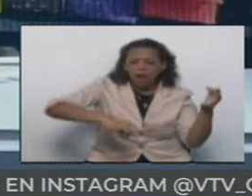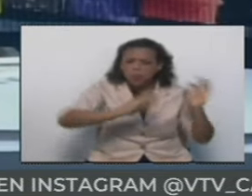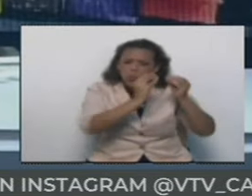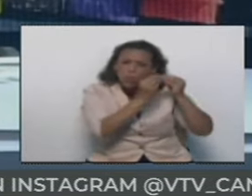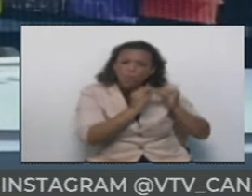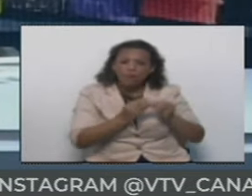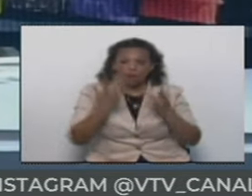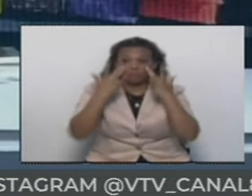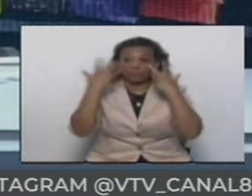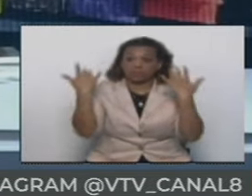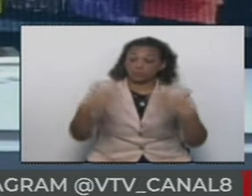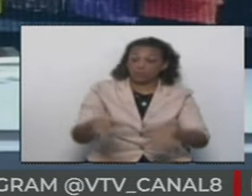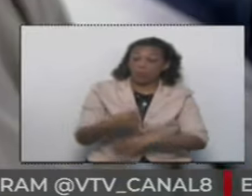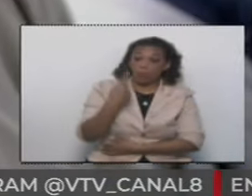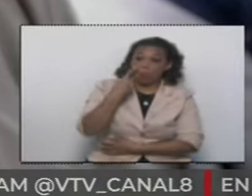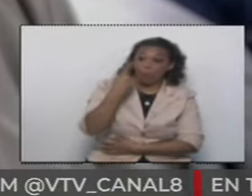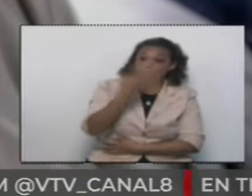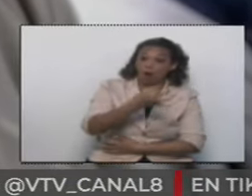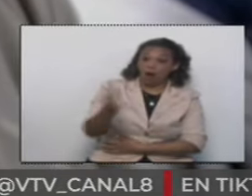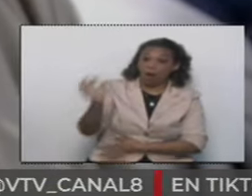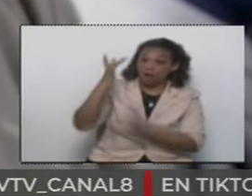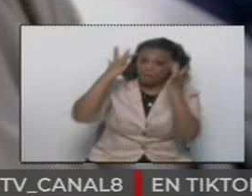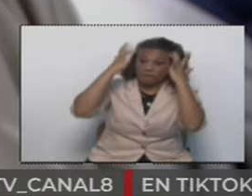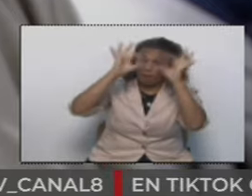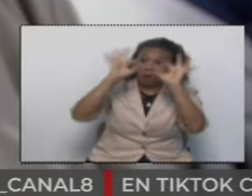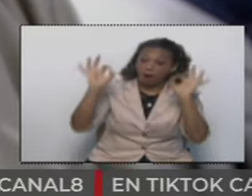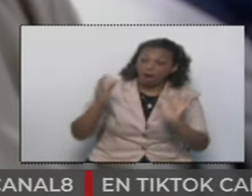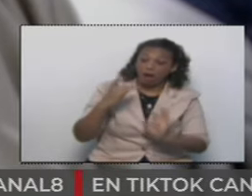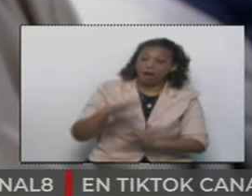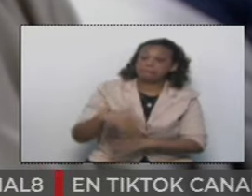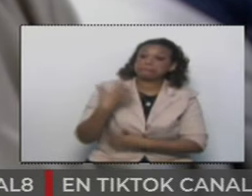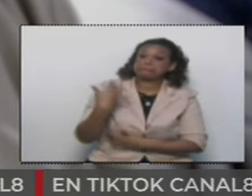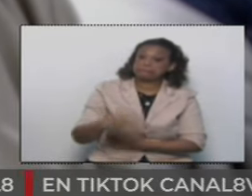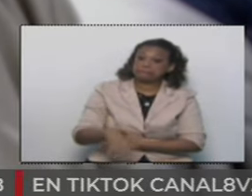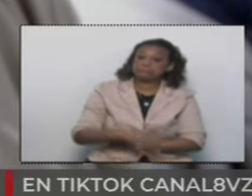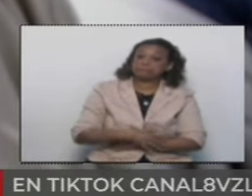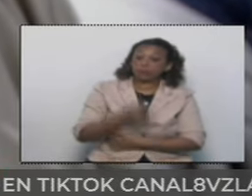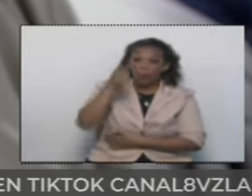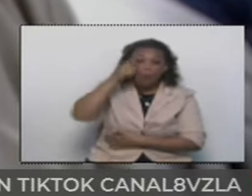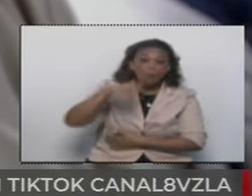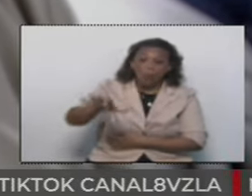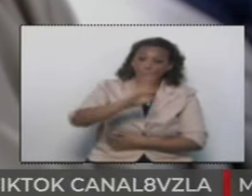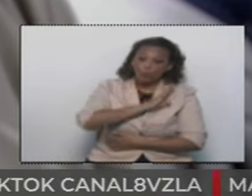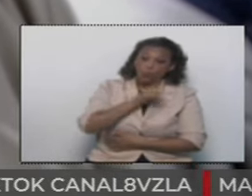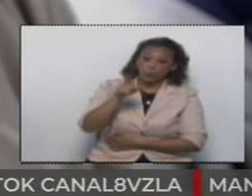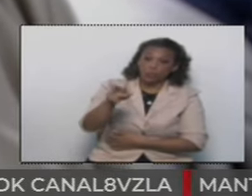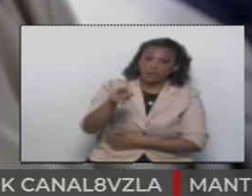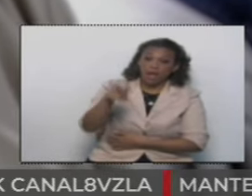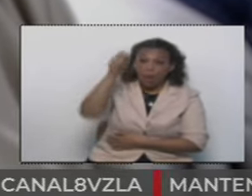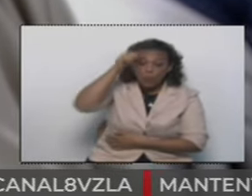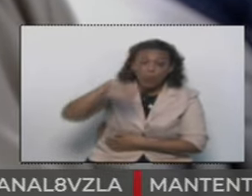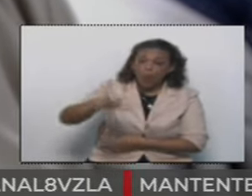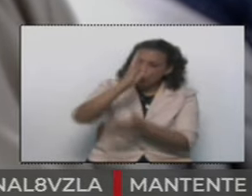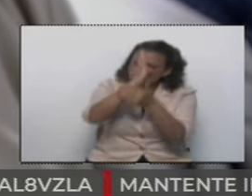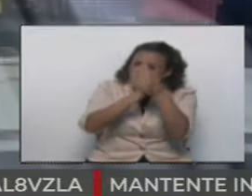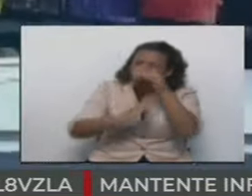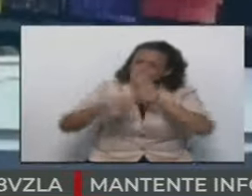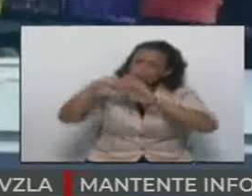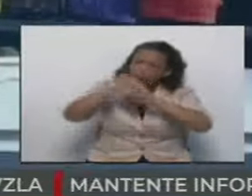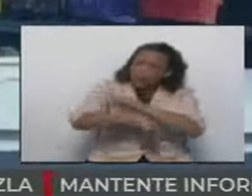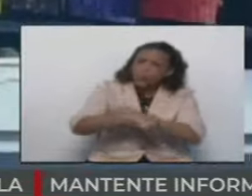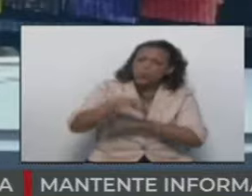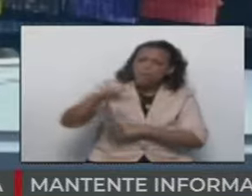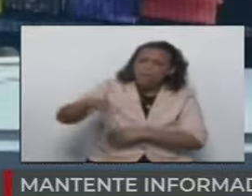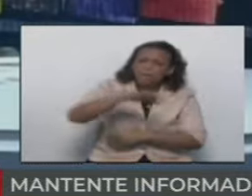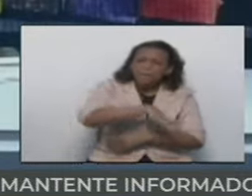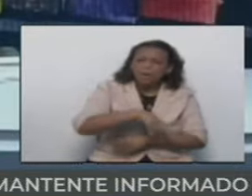Es impresionante esa capacidad que tiene el pueblo, ¿verdad? El pueblo de a pie, el pueblo profundo,